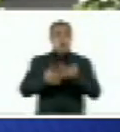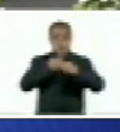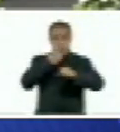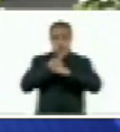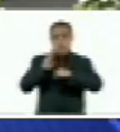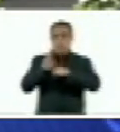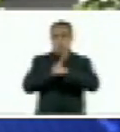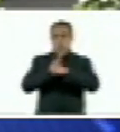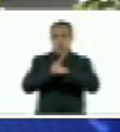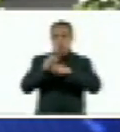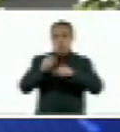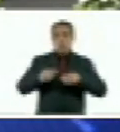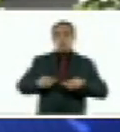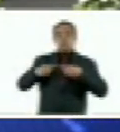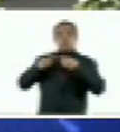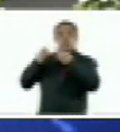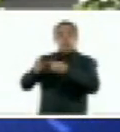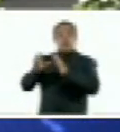339.000